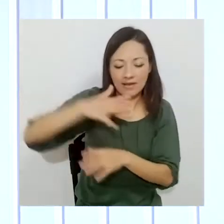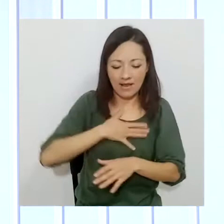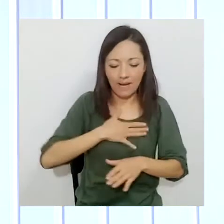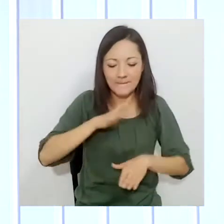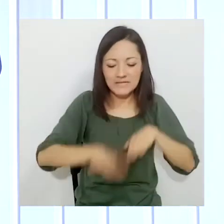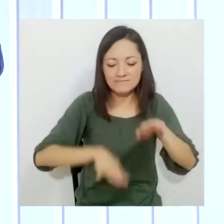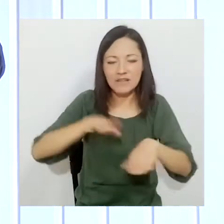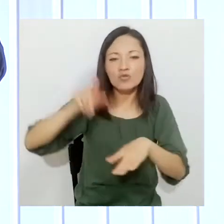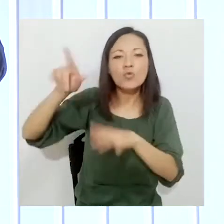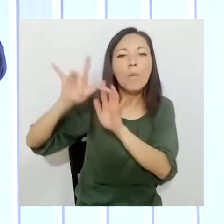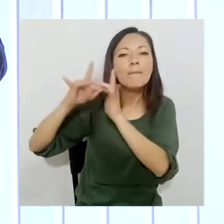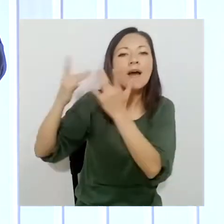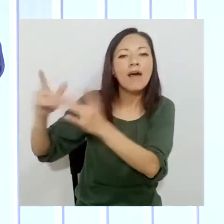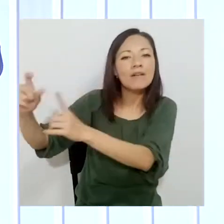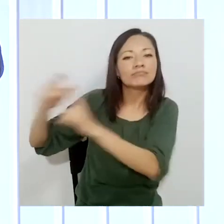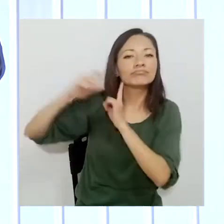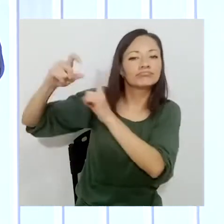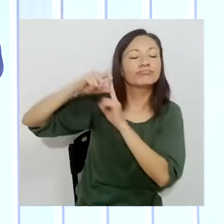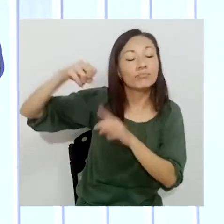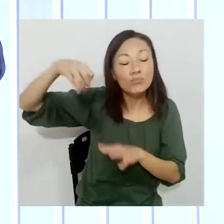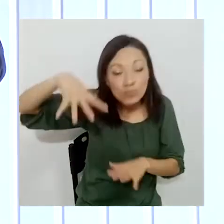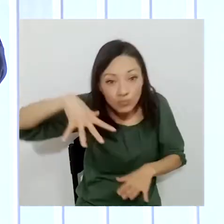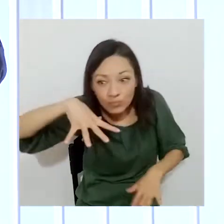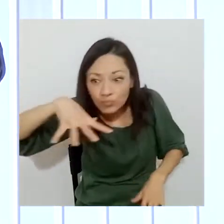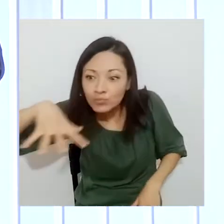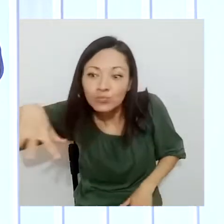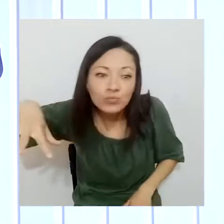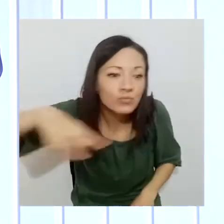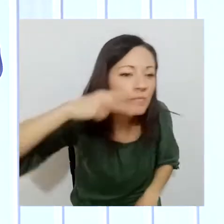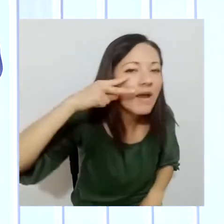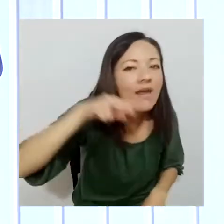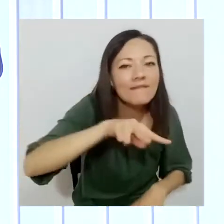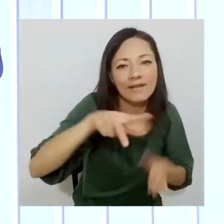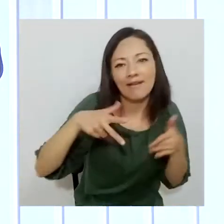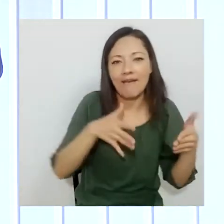camino. Pero mire la diferencia con Juan capítulo 14,